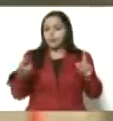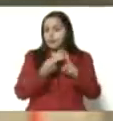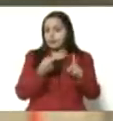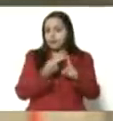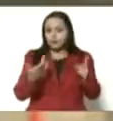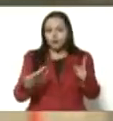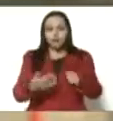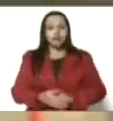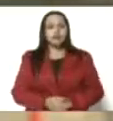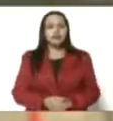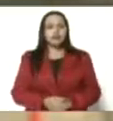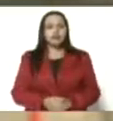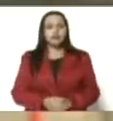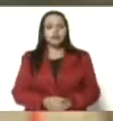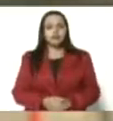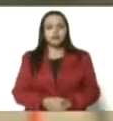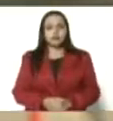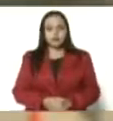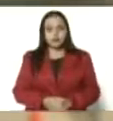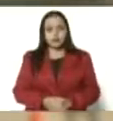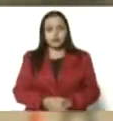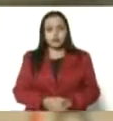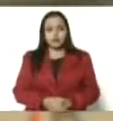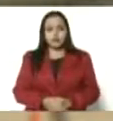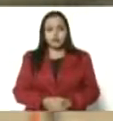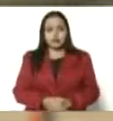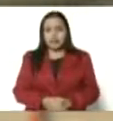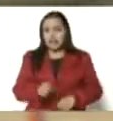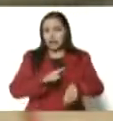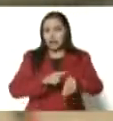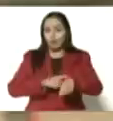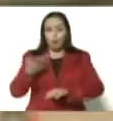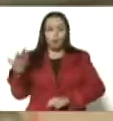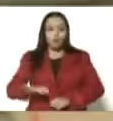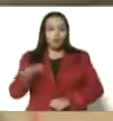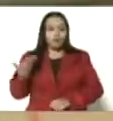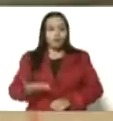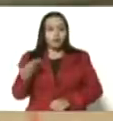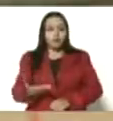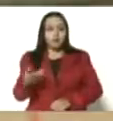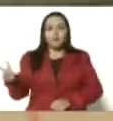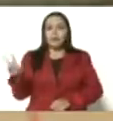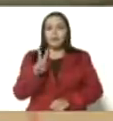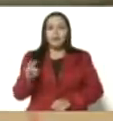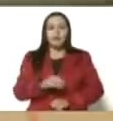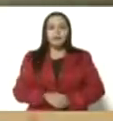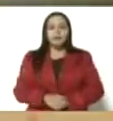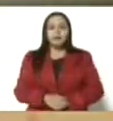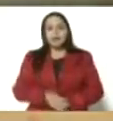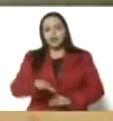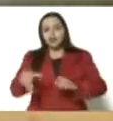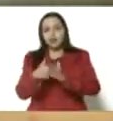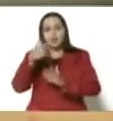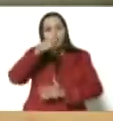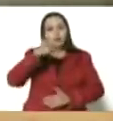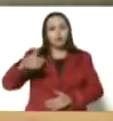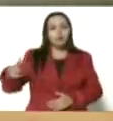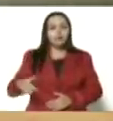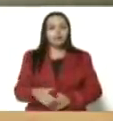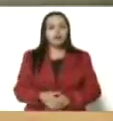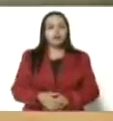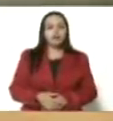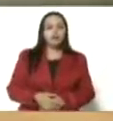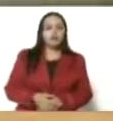nada, en este momento tan importante para Venezuela, para todo nuestro pueblo,